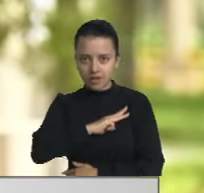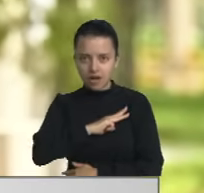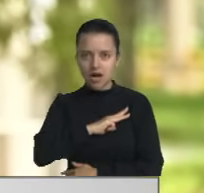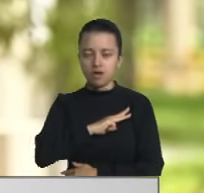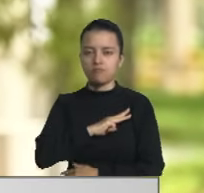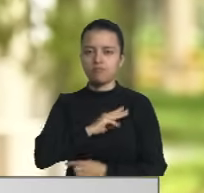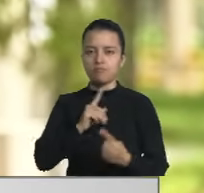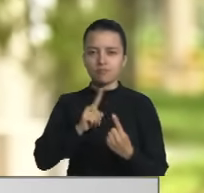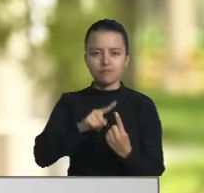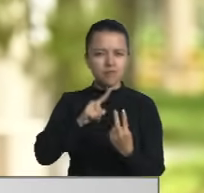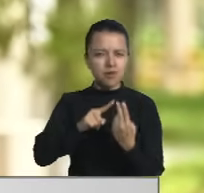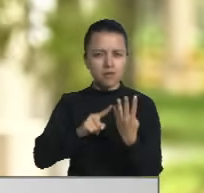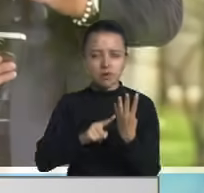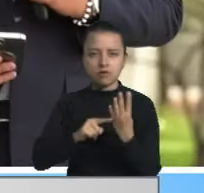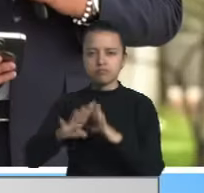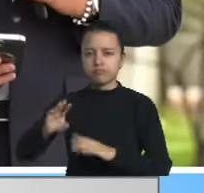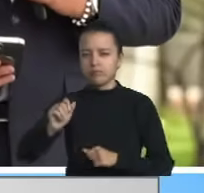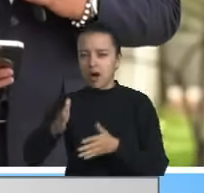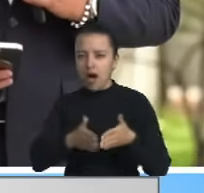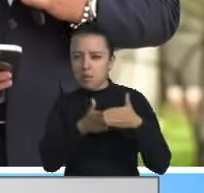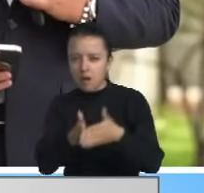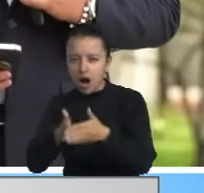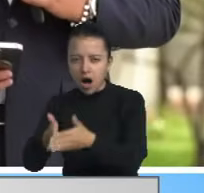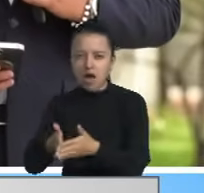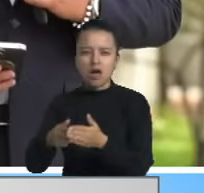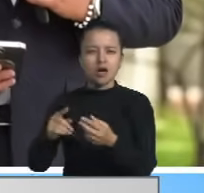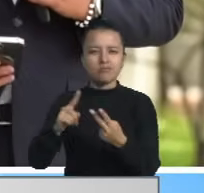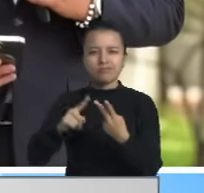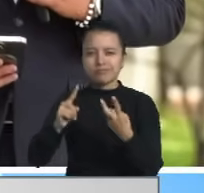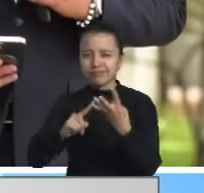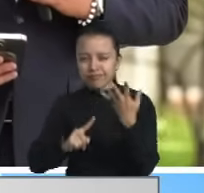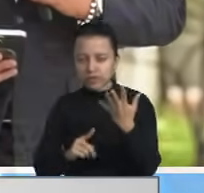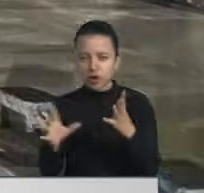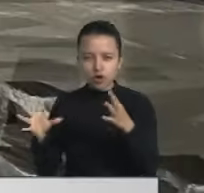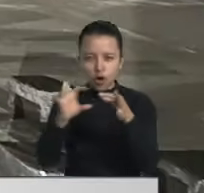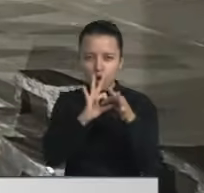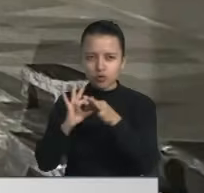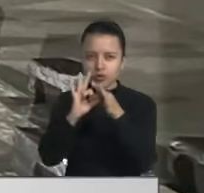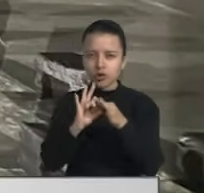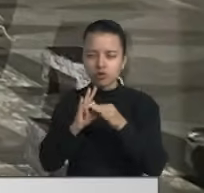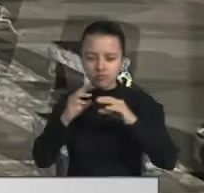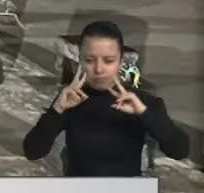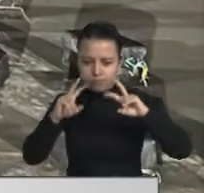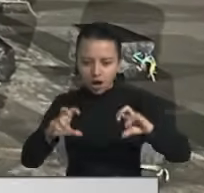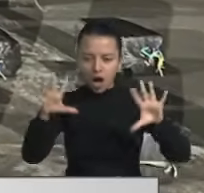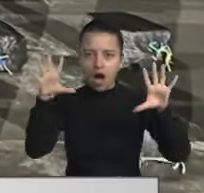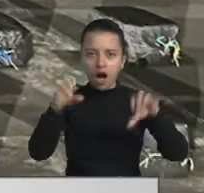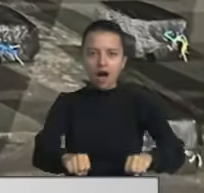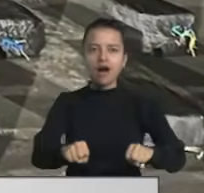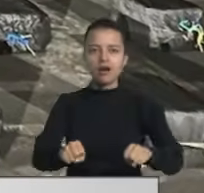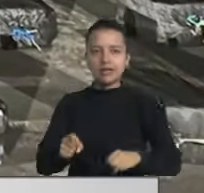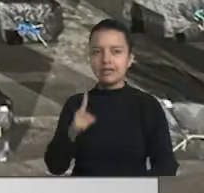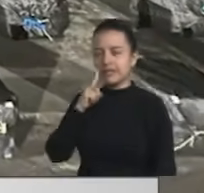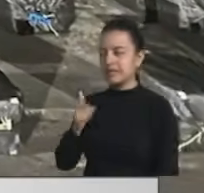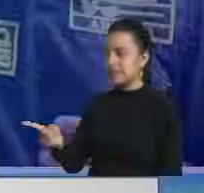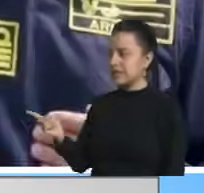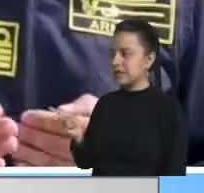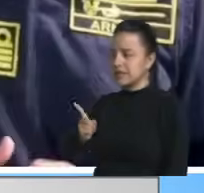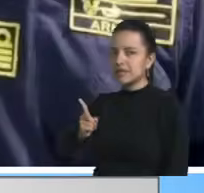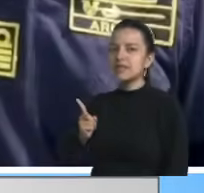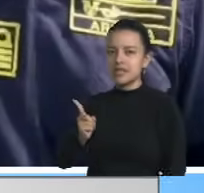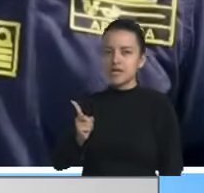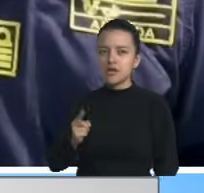de Colombia, incautaron cerca de una tonelada de cocaína, esto en el Golfo de Urabá. Se le efectuó un